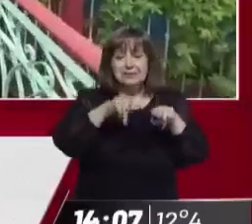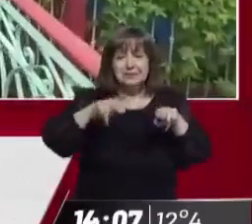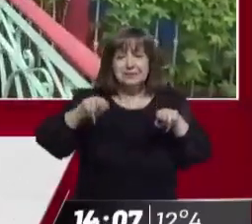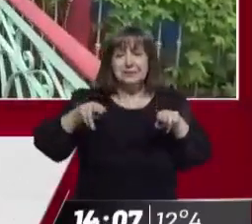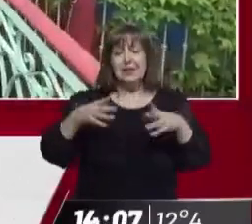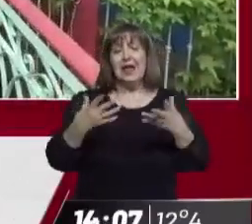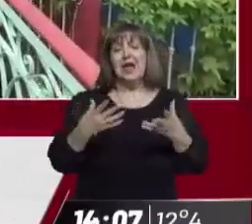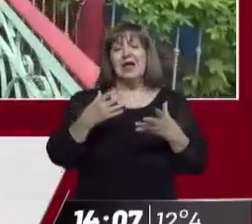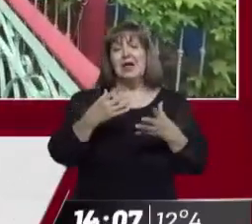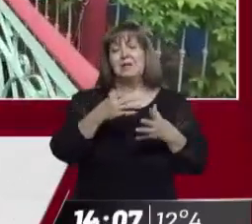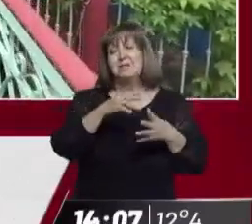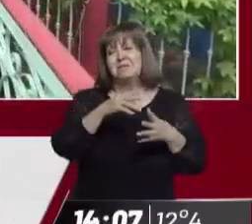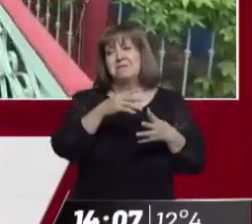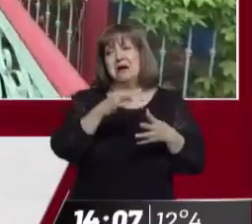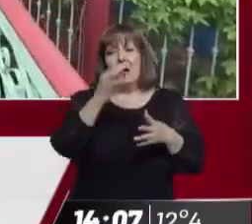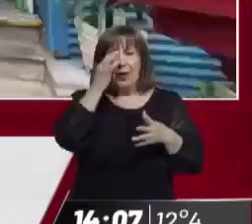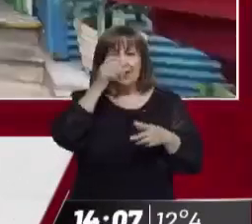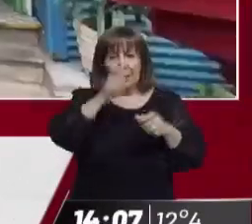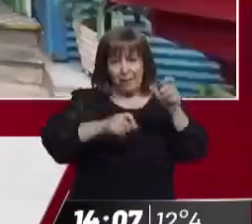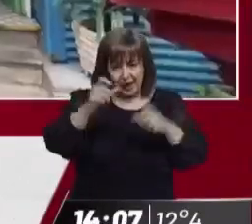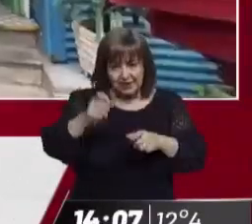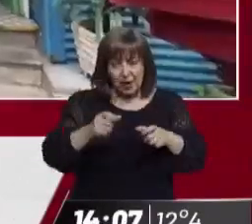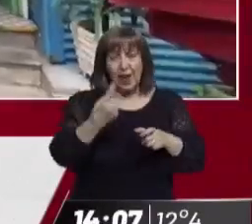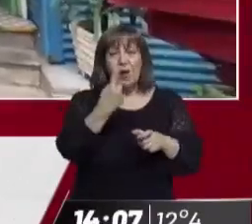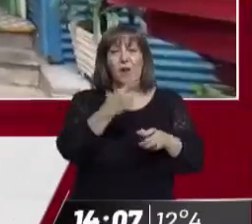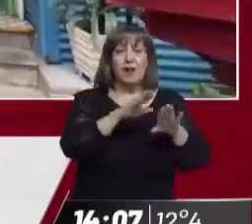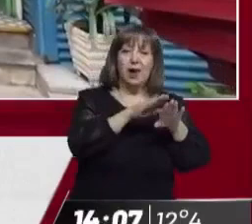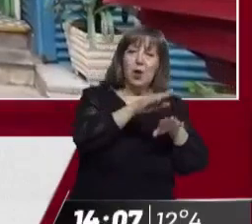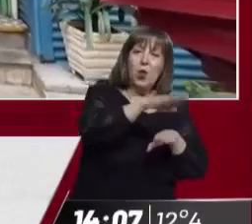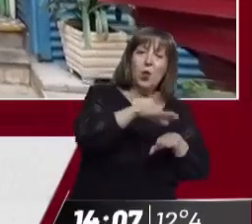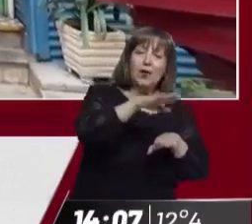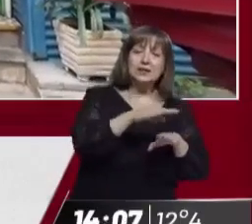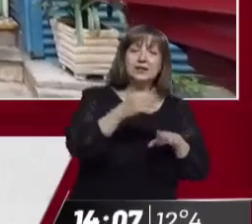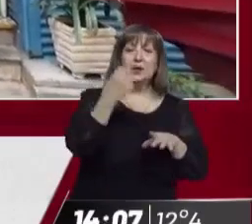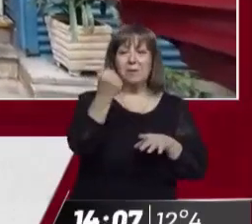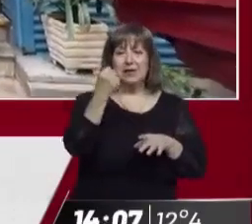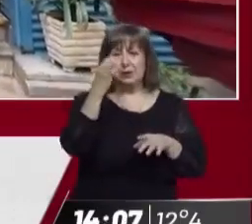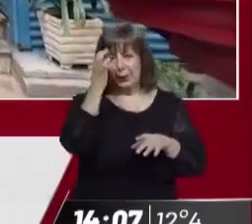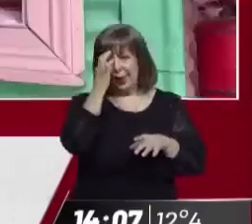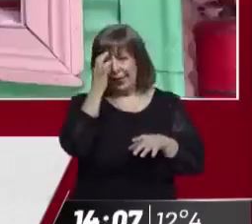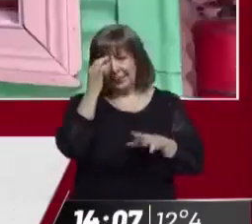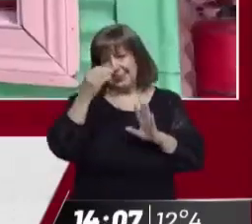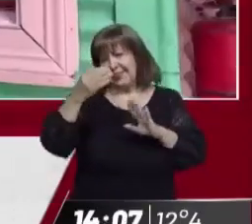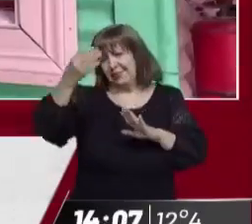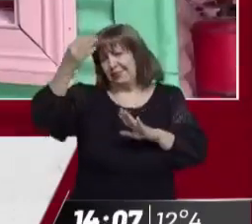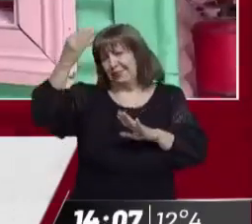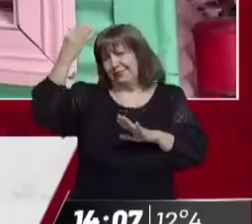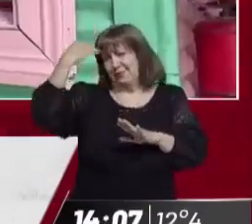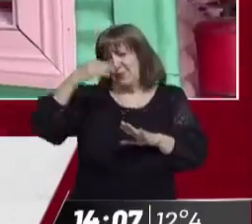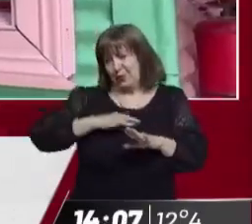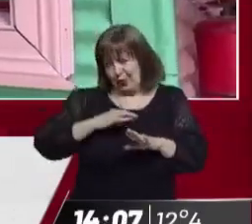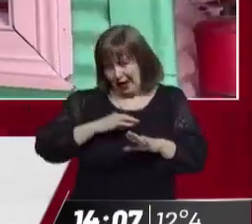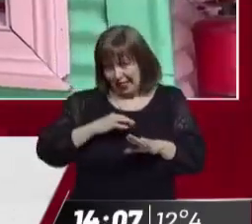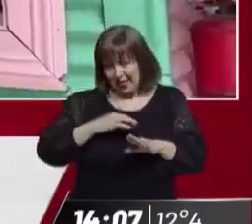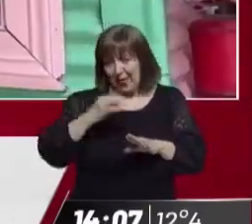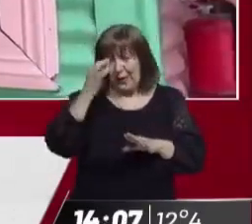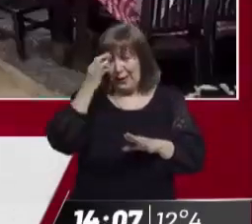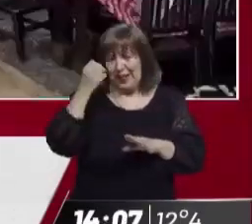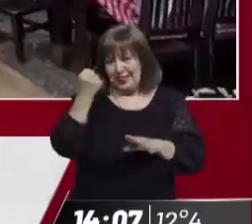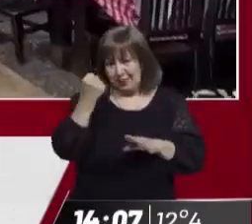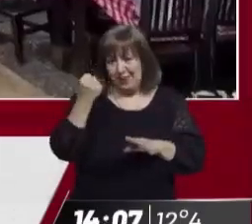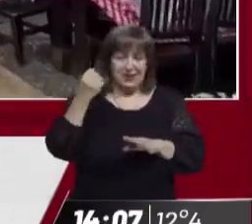costaba 20 pesos nacionales y era un montón de plata. Bueno, y ustedes conservaron una de esas